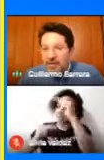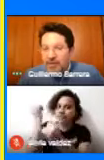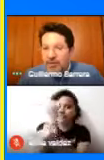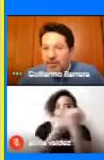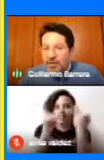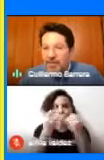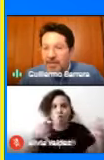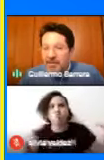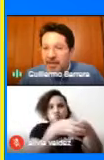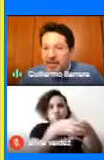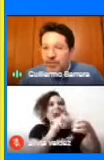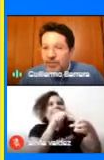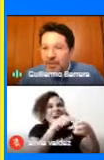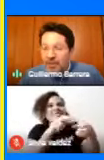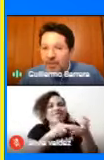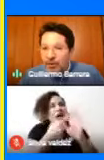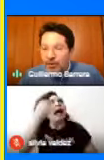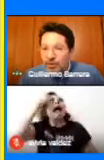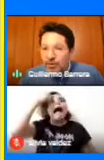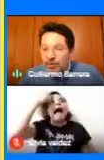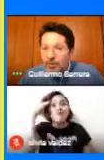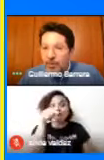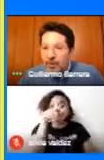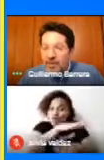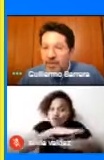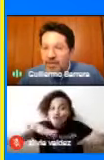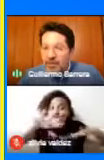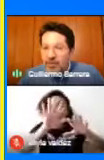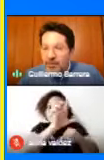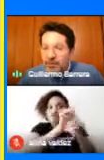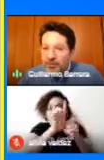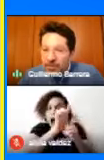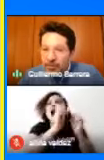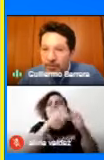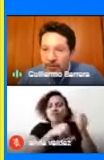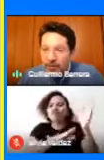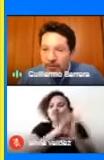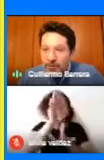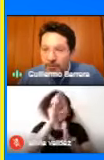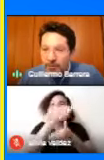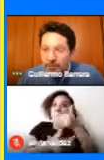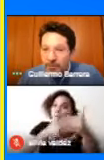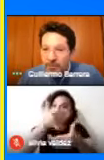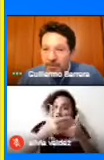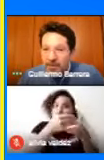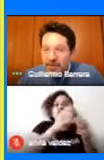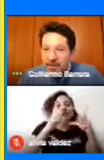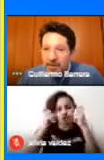colectiva que los lleva a pensar que su territorio puede desarrollar procesos como el turismo.